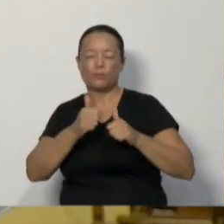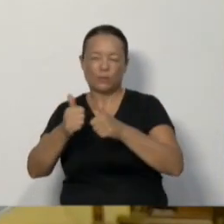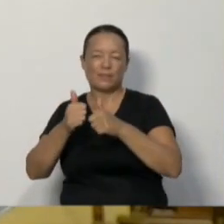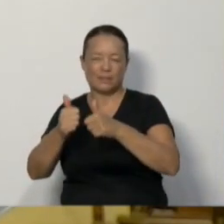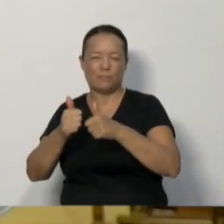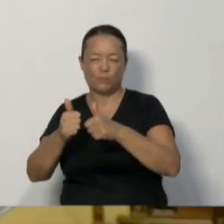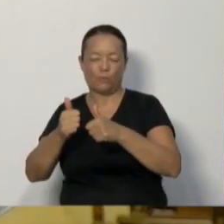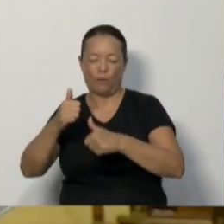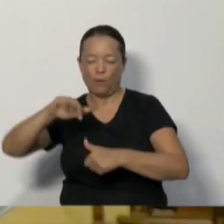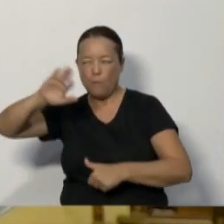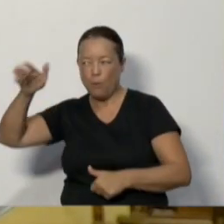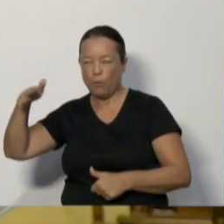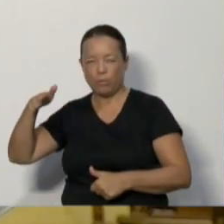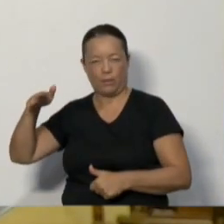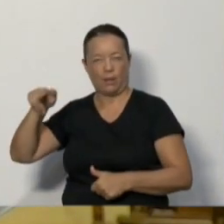elevado.